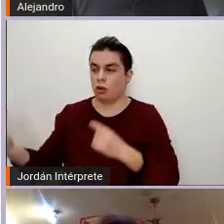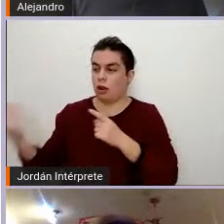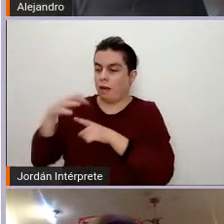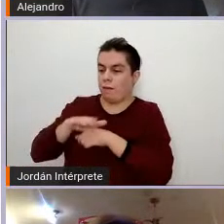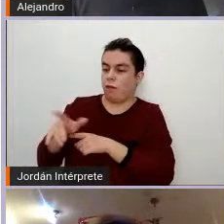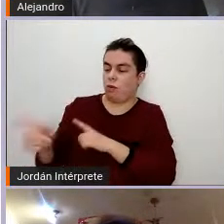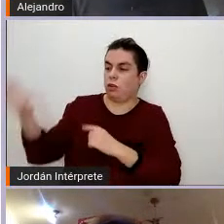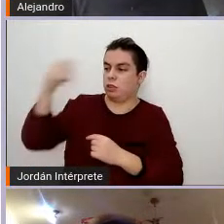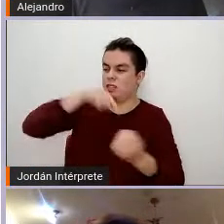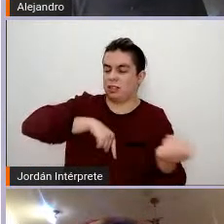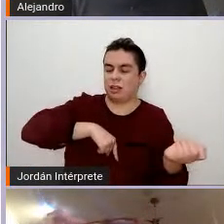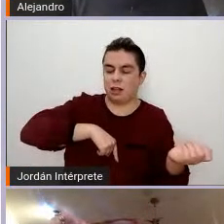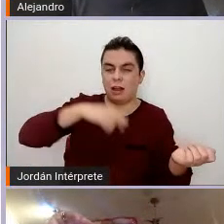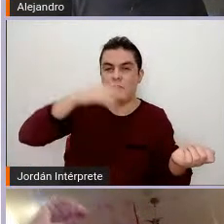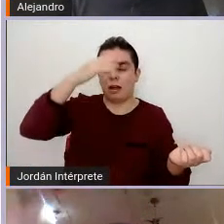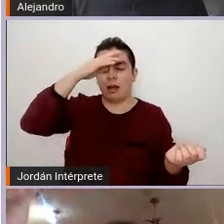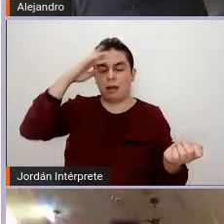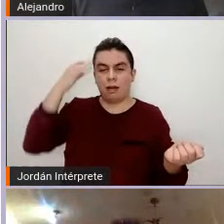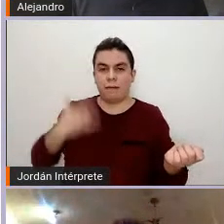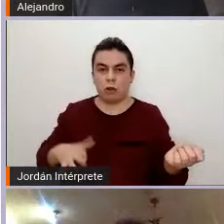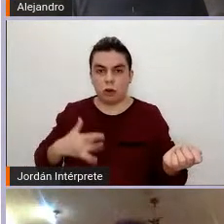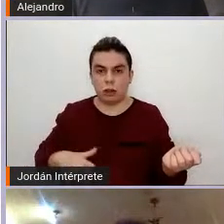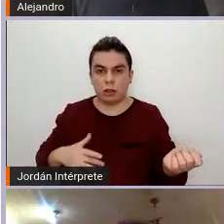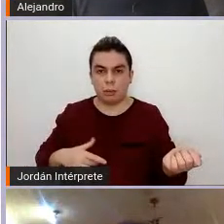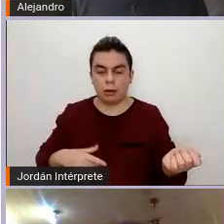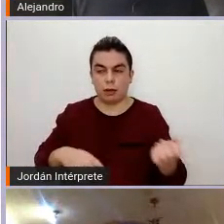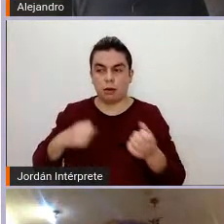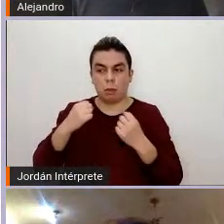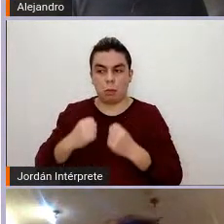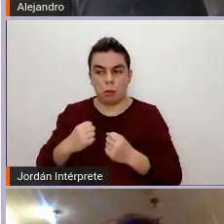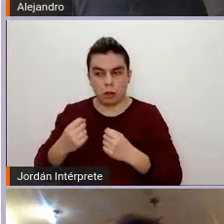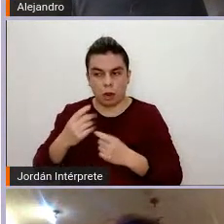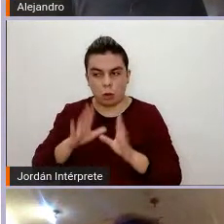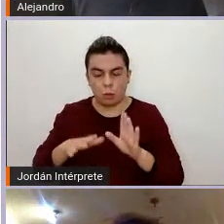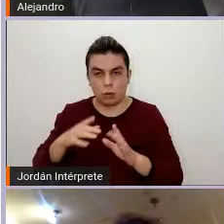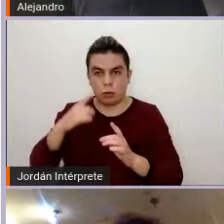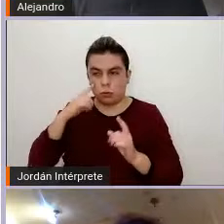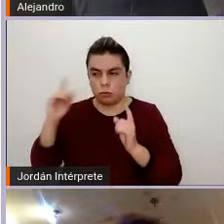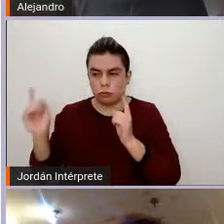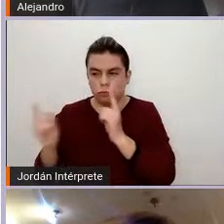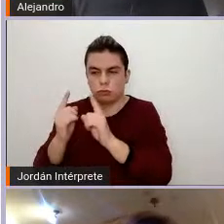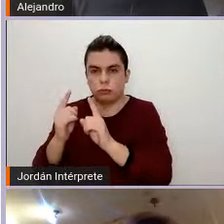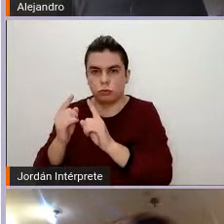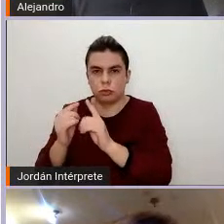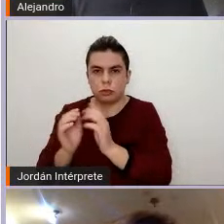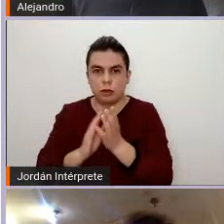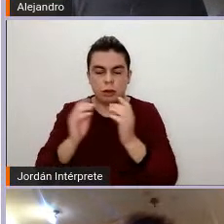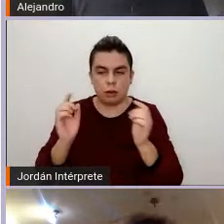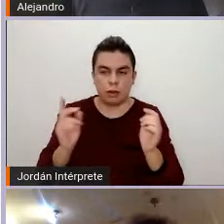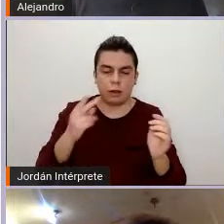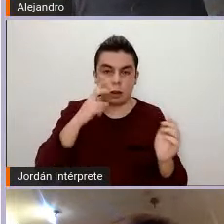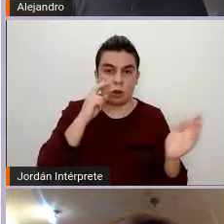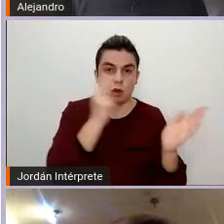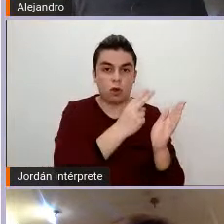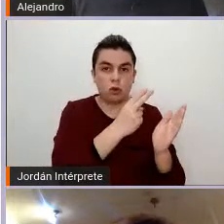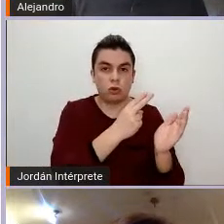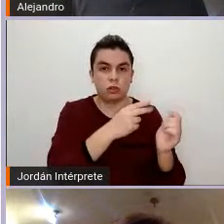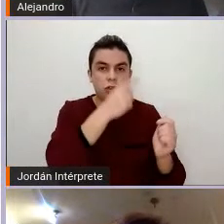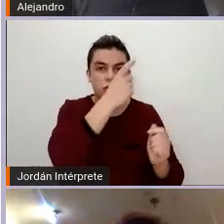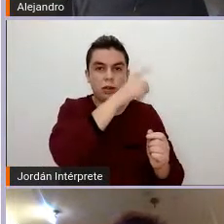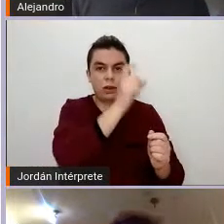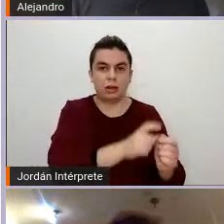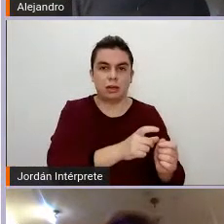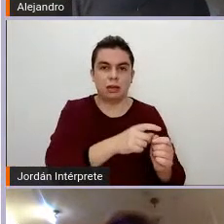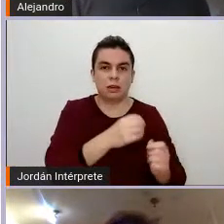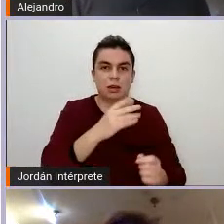podemos preguntarnos, por ejemplo, si Violeta pudo haber conocido al creador interdisciplinario William Blake a través de Nicanor, cuando